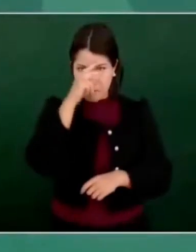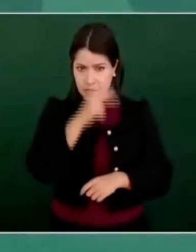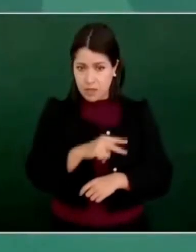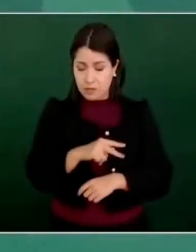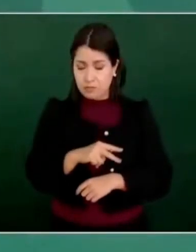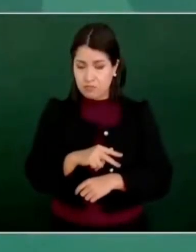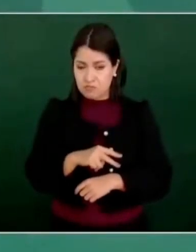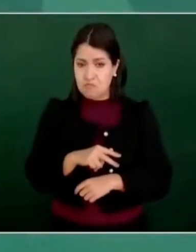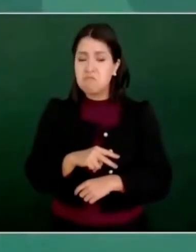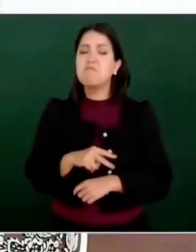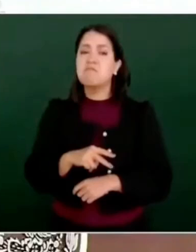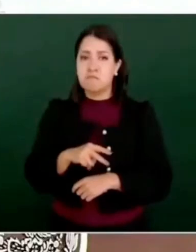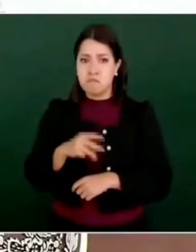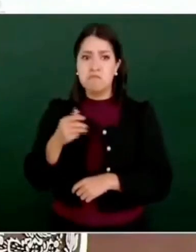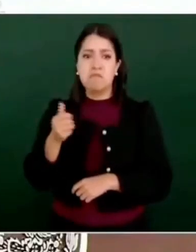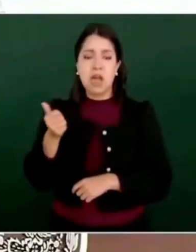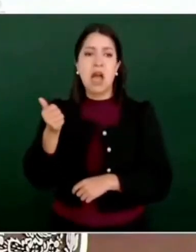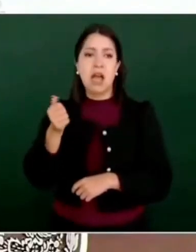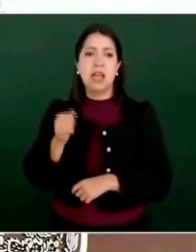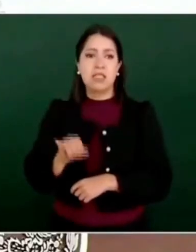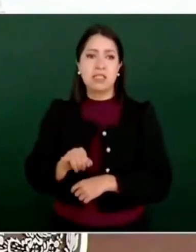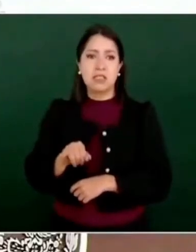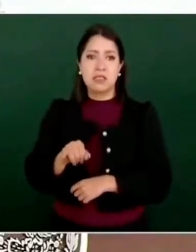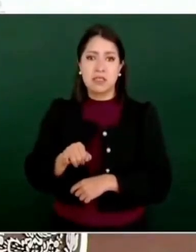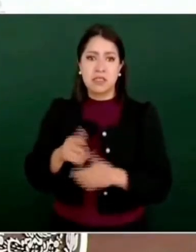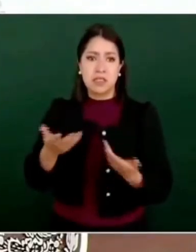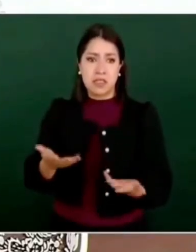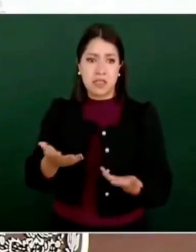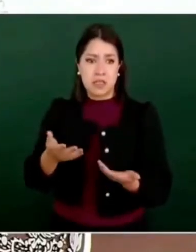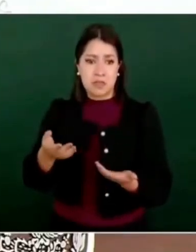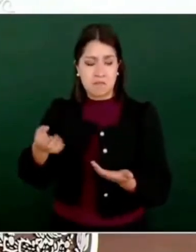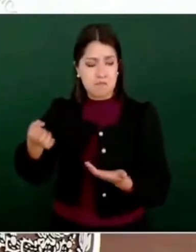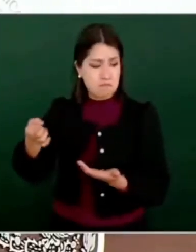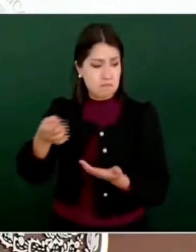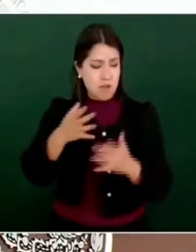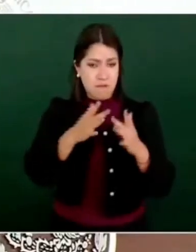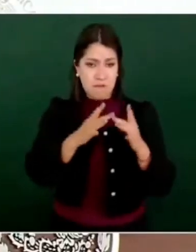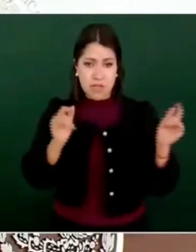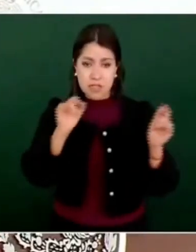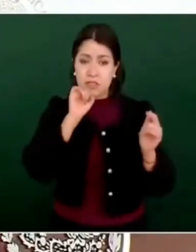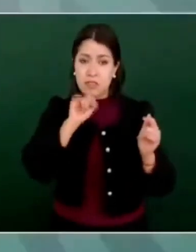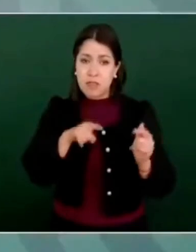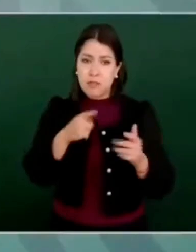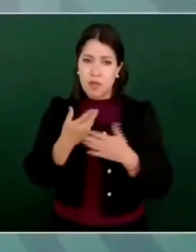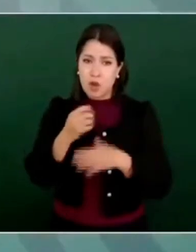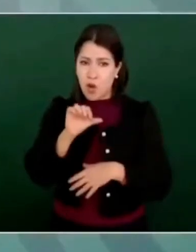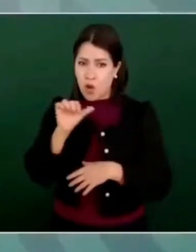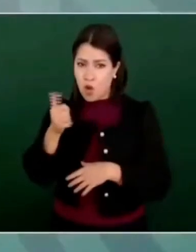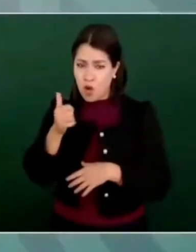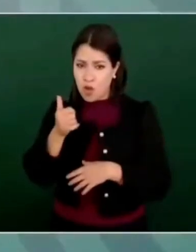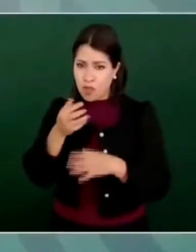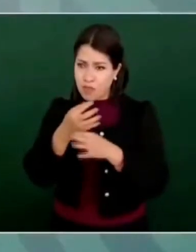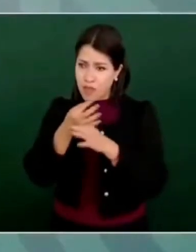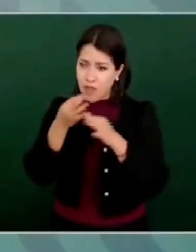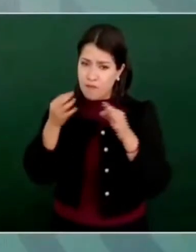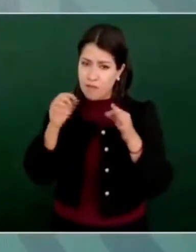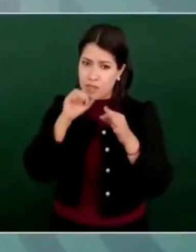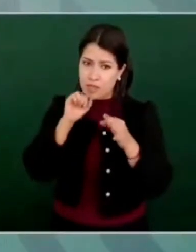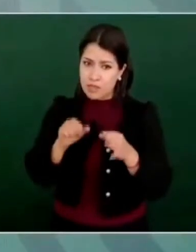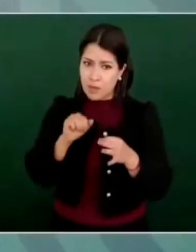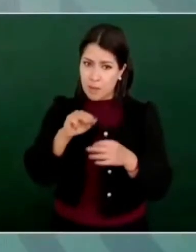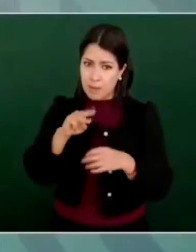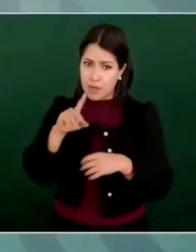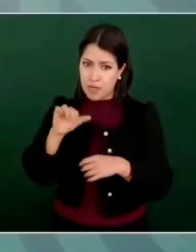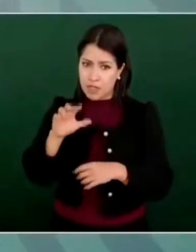Y así fue. Es también célebre un telegrama en el que Ignacio Zaragoza le informa al ministro de